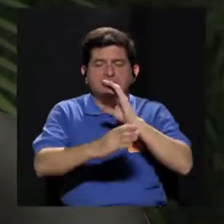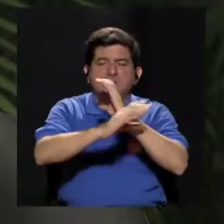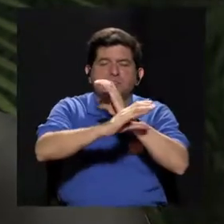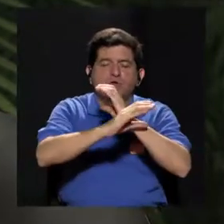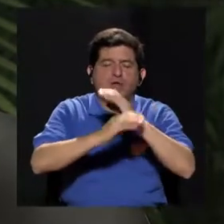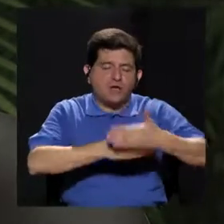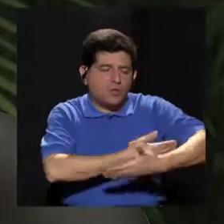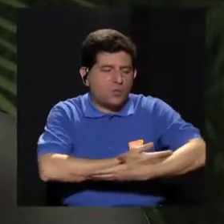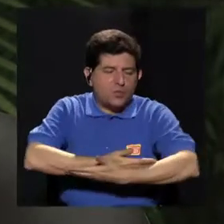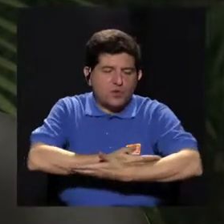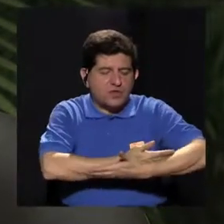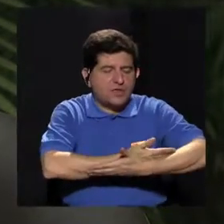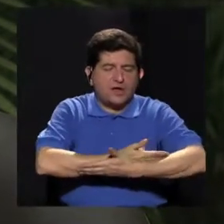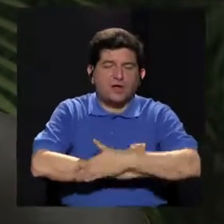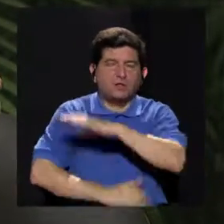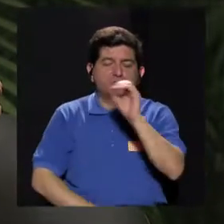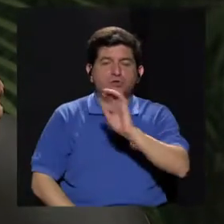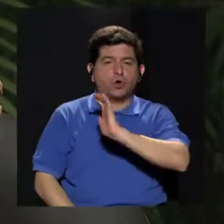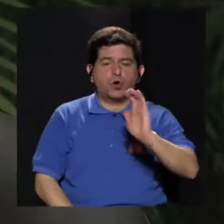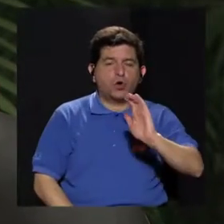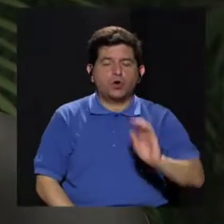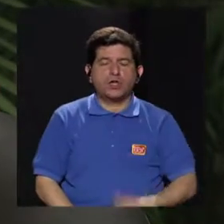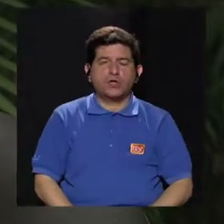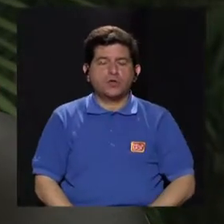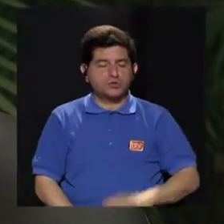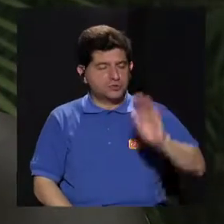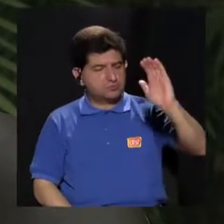que cuidan a bebés y a niños pequeños,